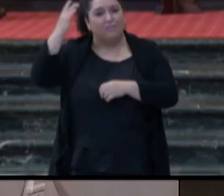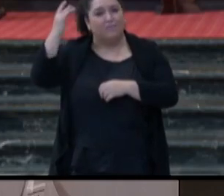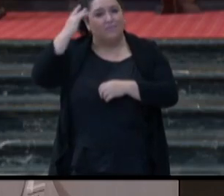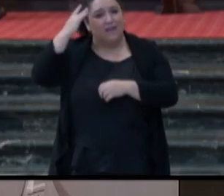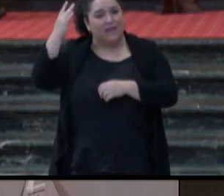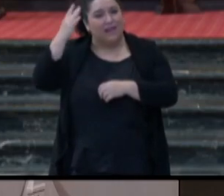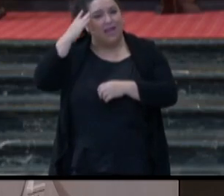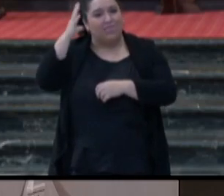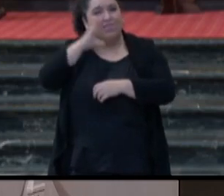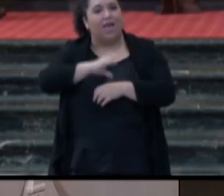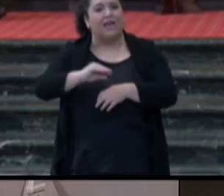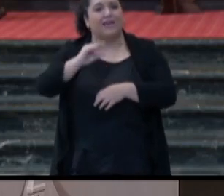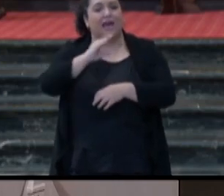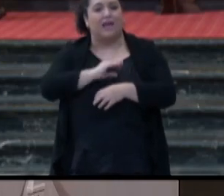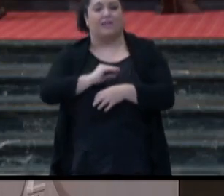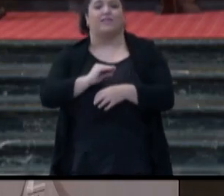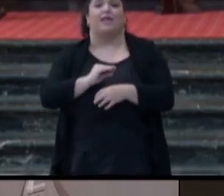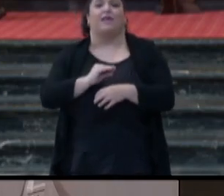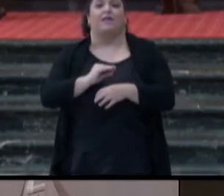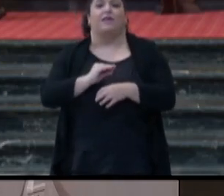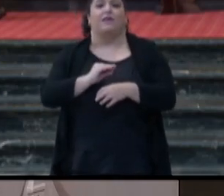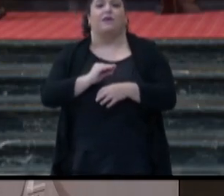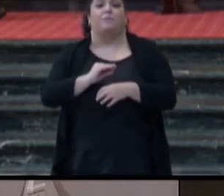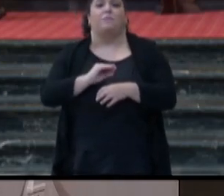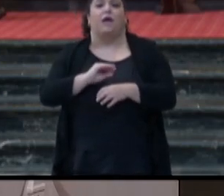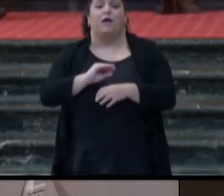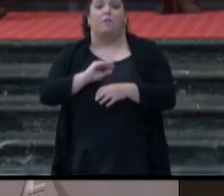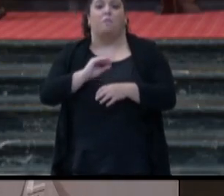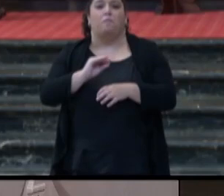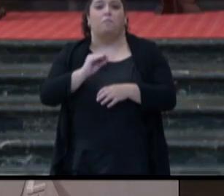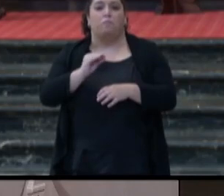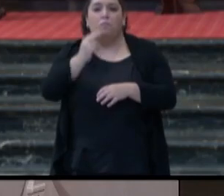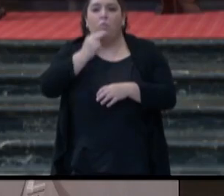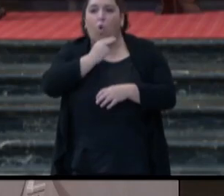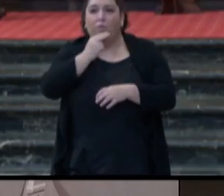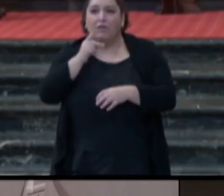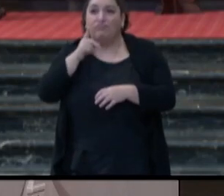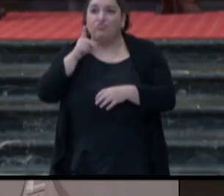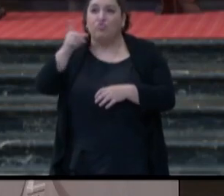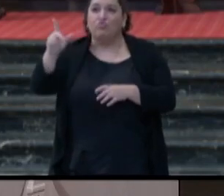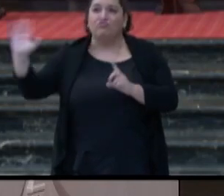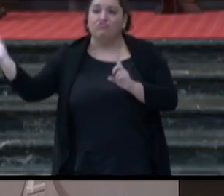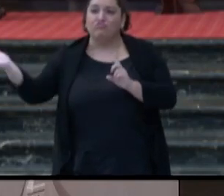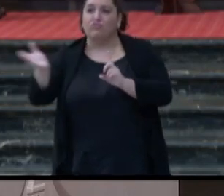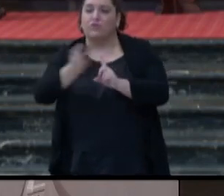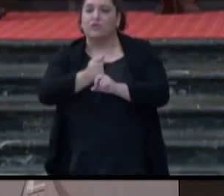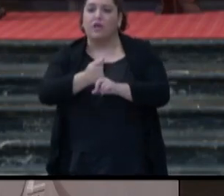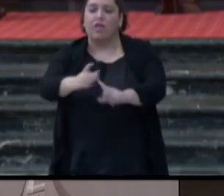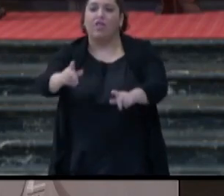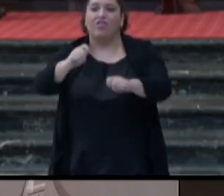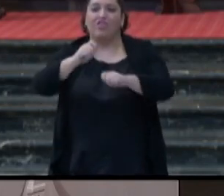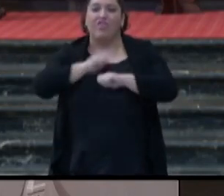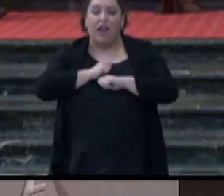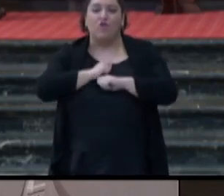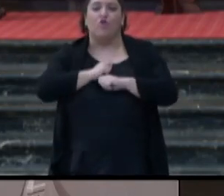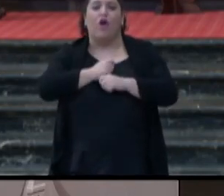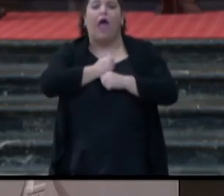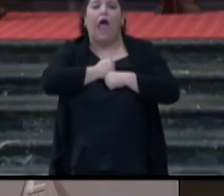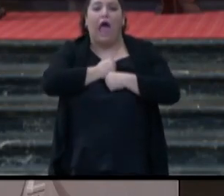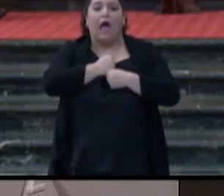caridad y para alcanzar tus promesas concédenos amar